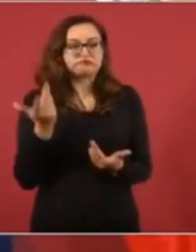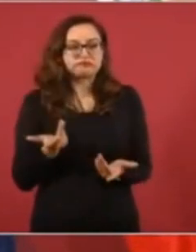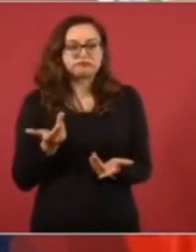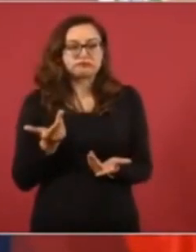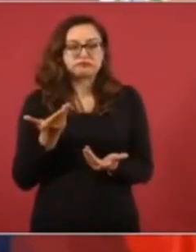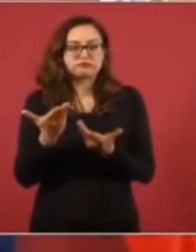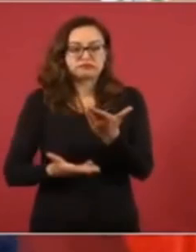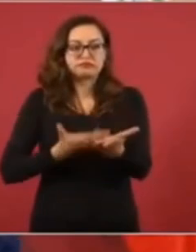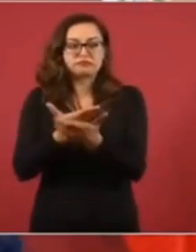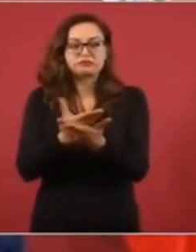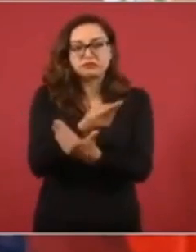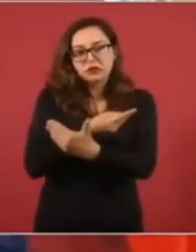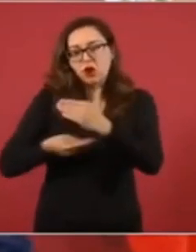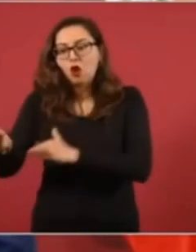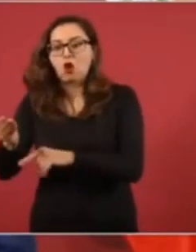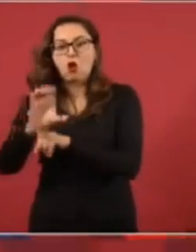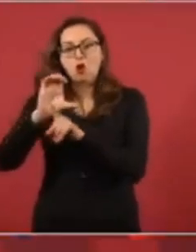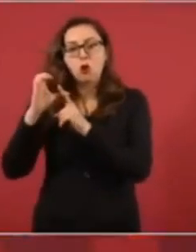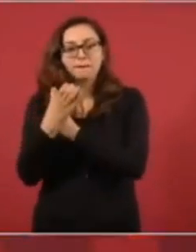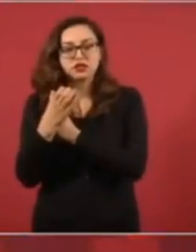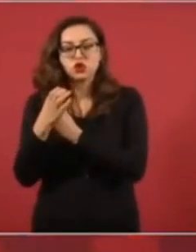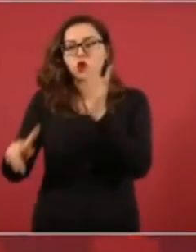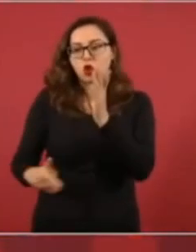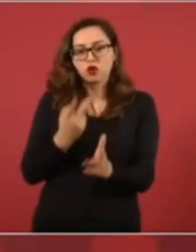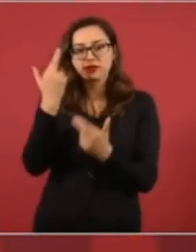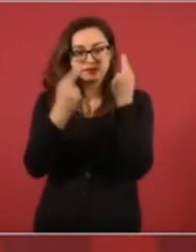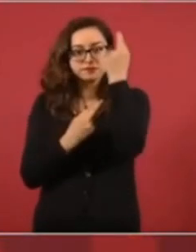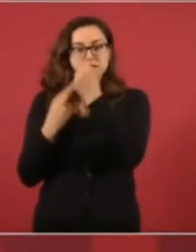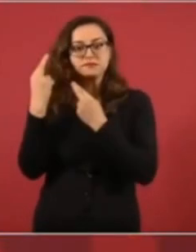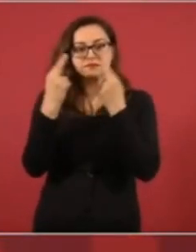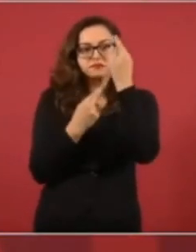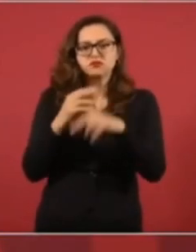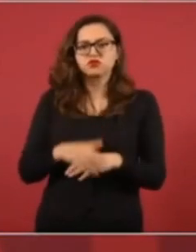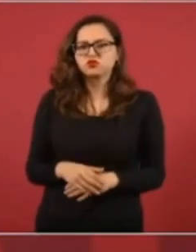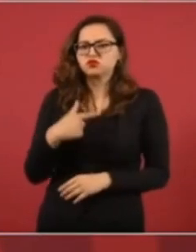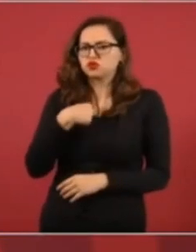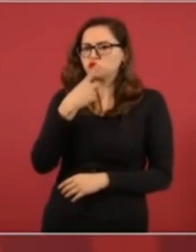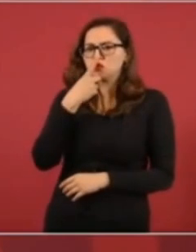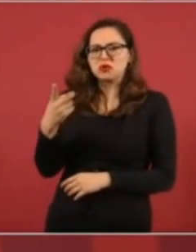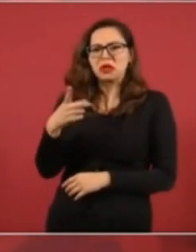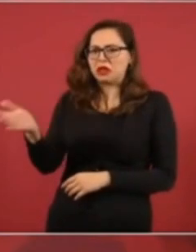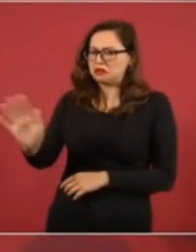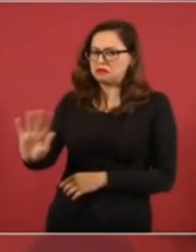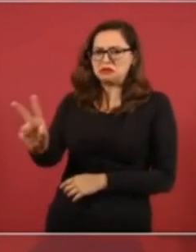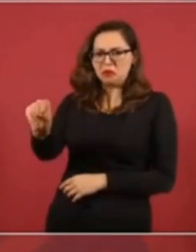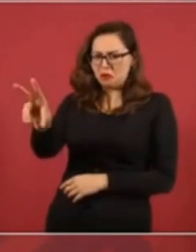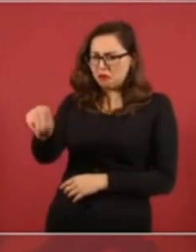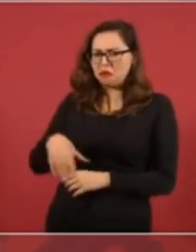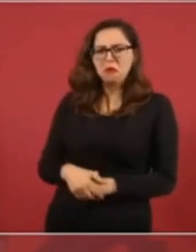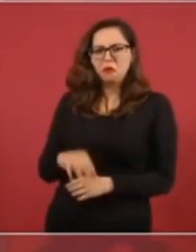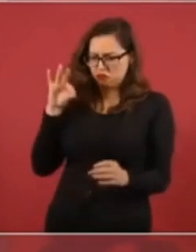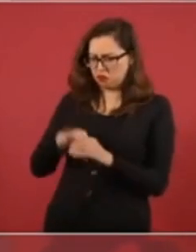que se vaya a comisiones, mi opinión fue: no, voten